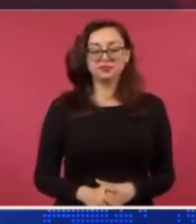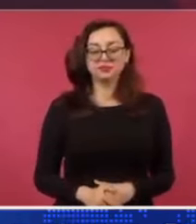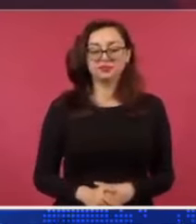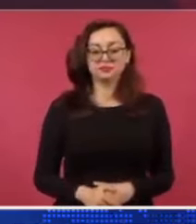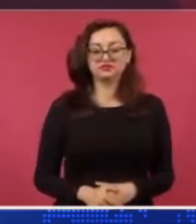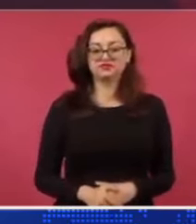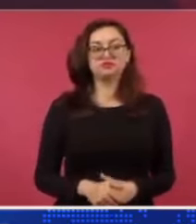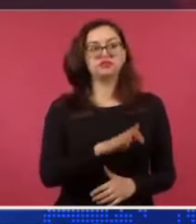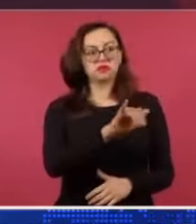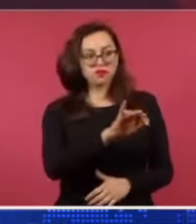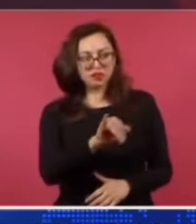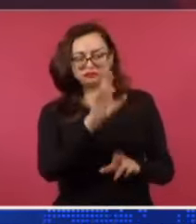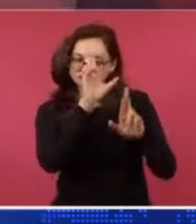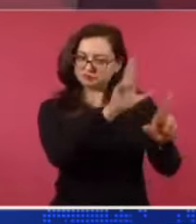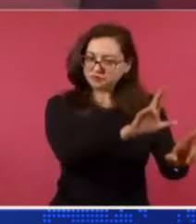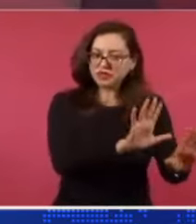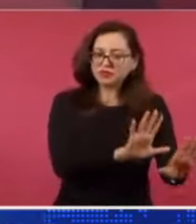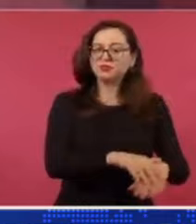Y respeto a los fifí.